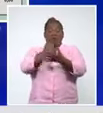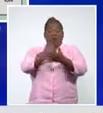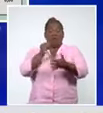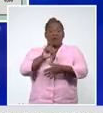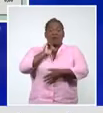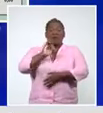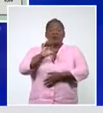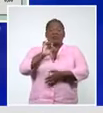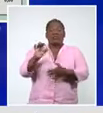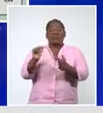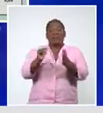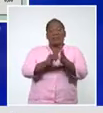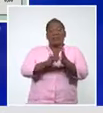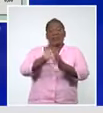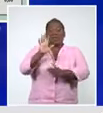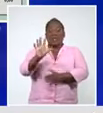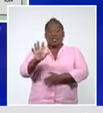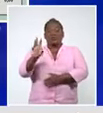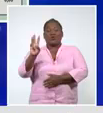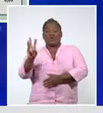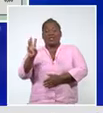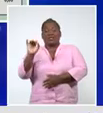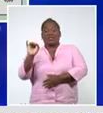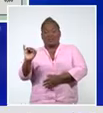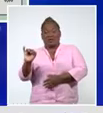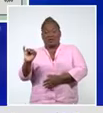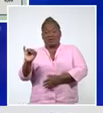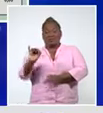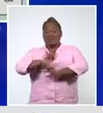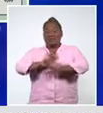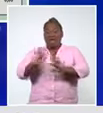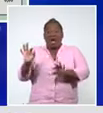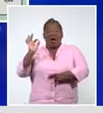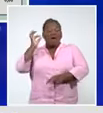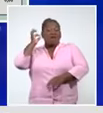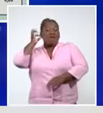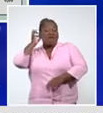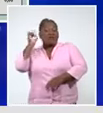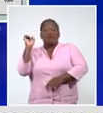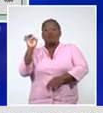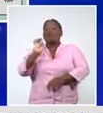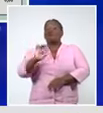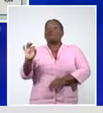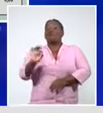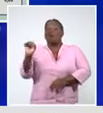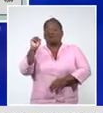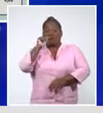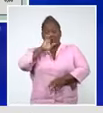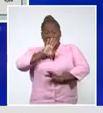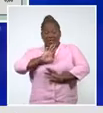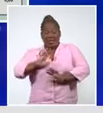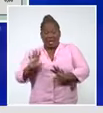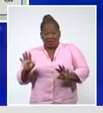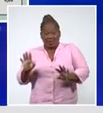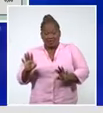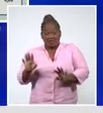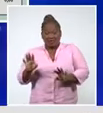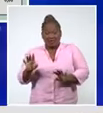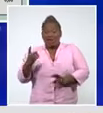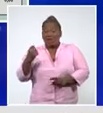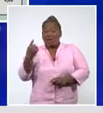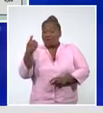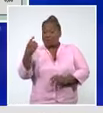15.536. Bueno, pues ya en febrero, sin todavía terminar, faltándonos hoy, el día de hoy,